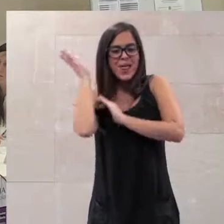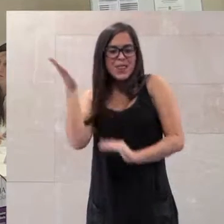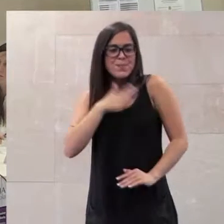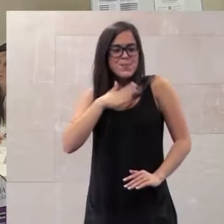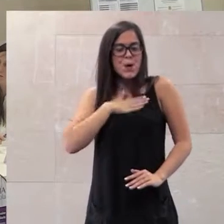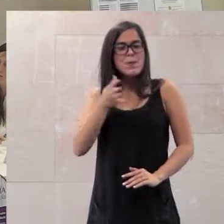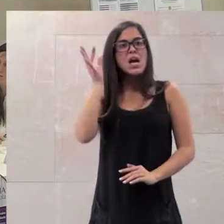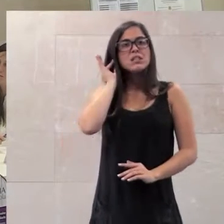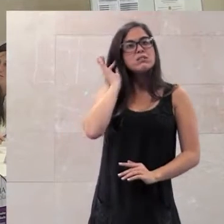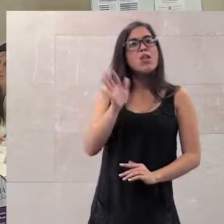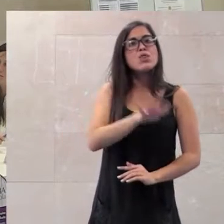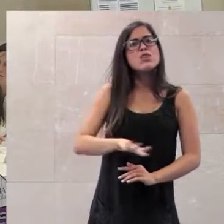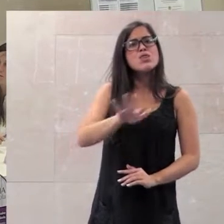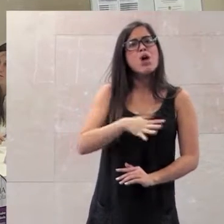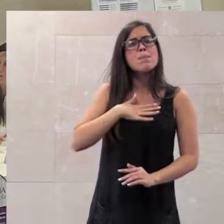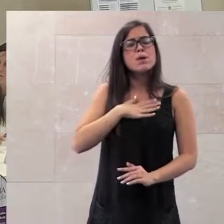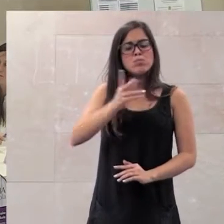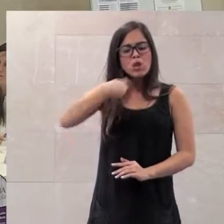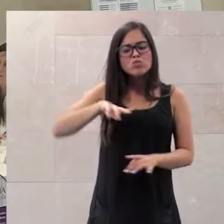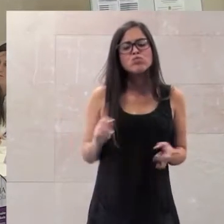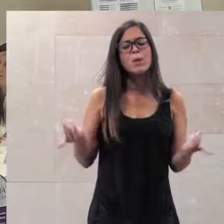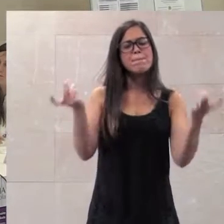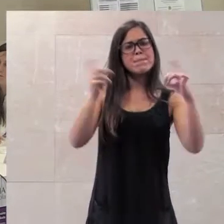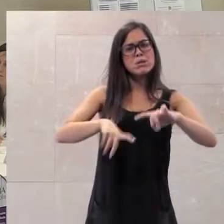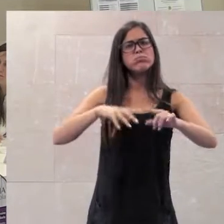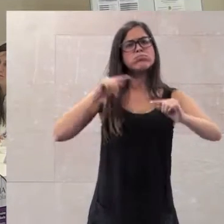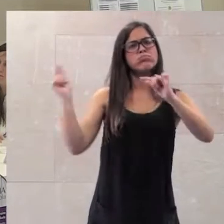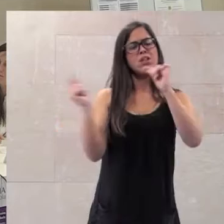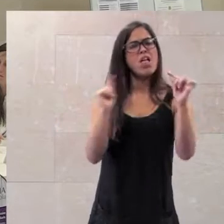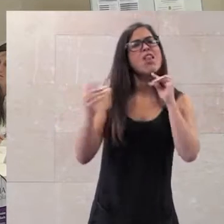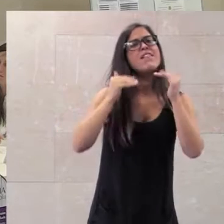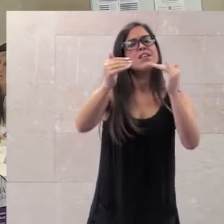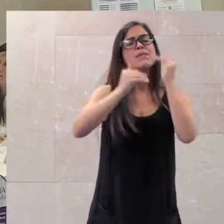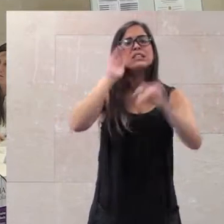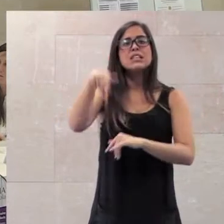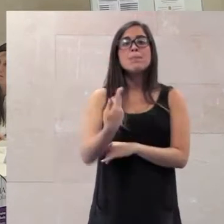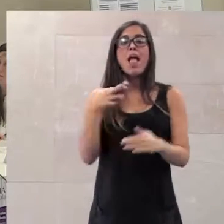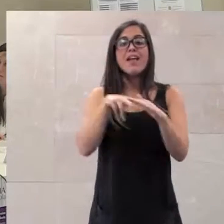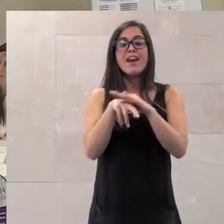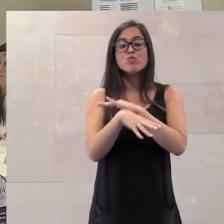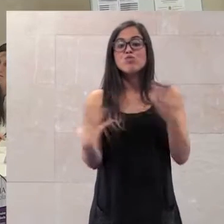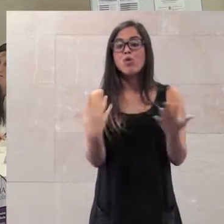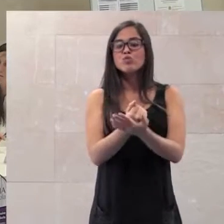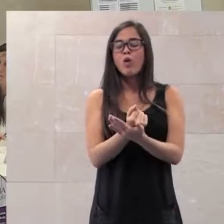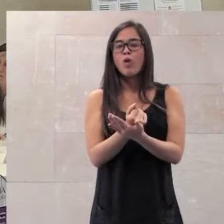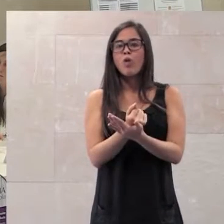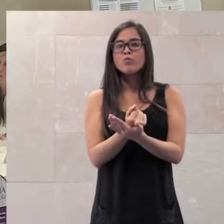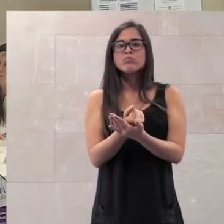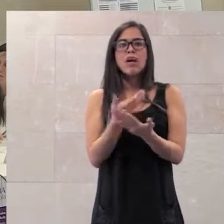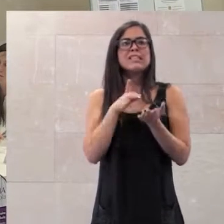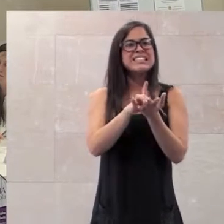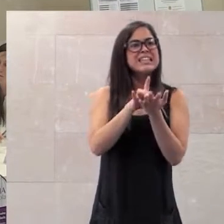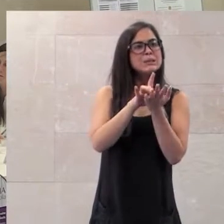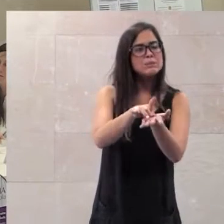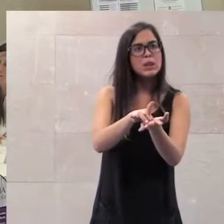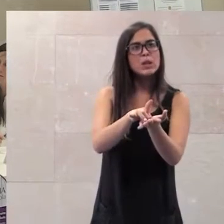mujeres, ¿no? Tener un espacio propio donde encontrarnos, donde debatir, pero también donde confluencian todos los recursos y servicios que se